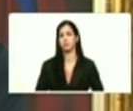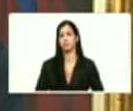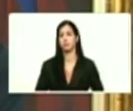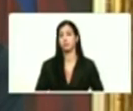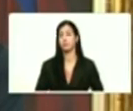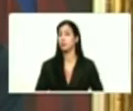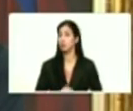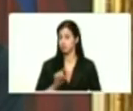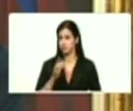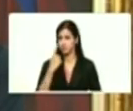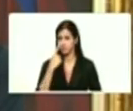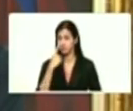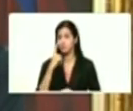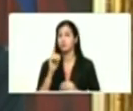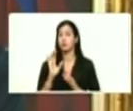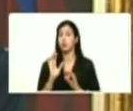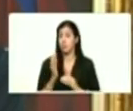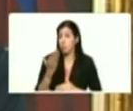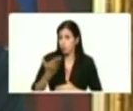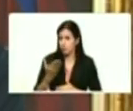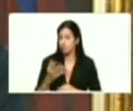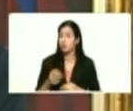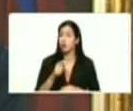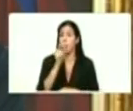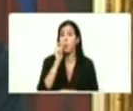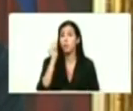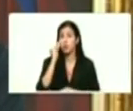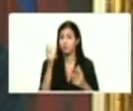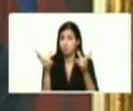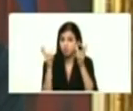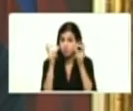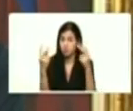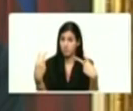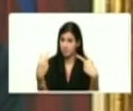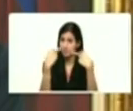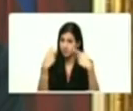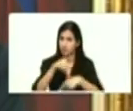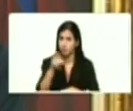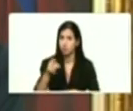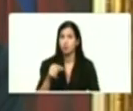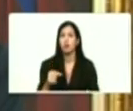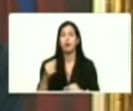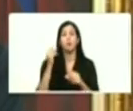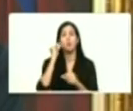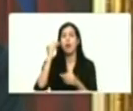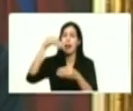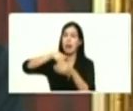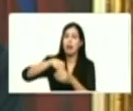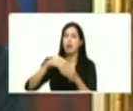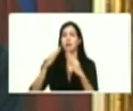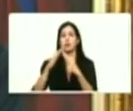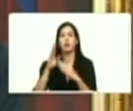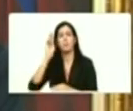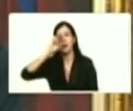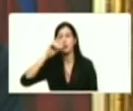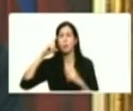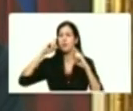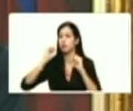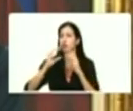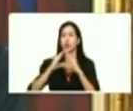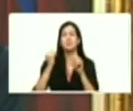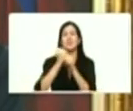esto es muy importante hombres y mujeres del pueblo que me escuchan además de casa profesionales estudiantes maestros maestras